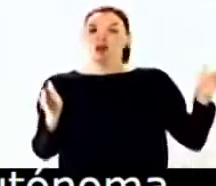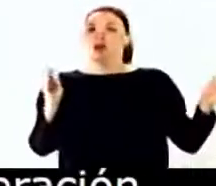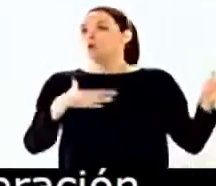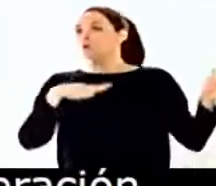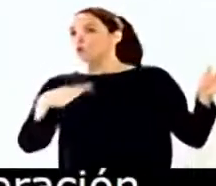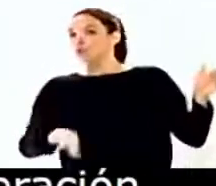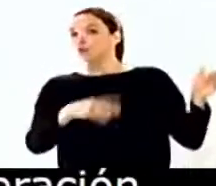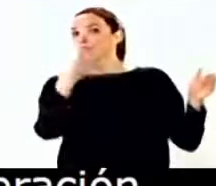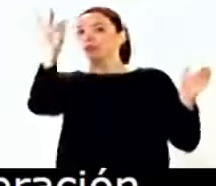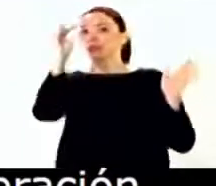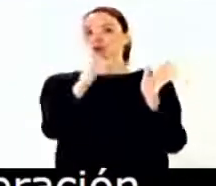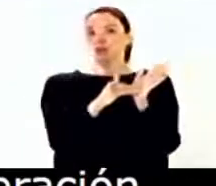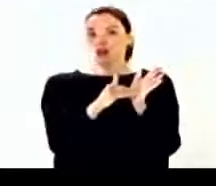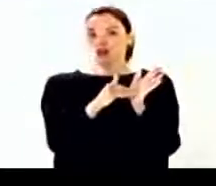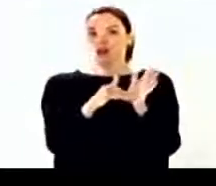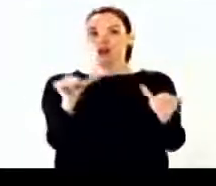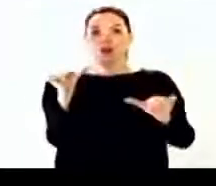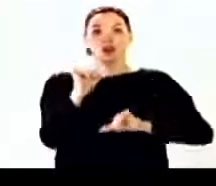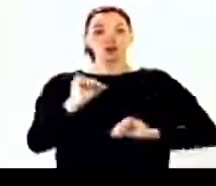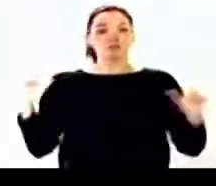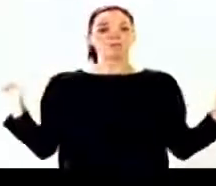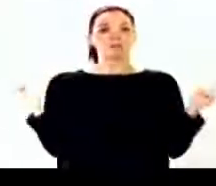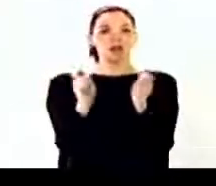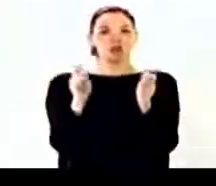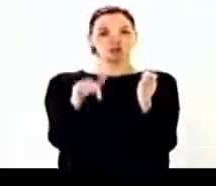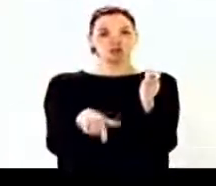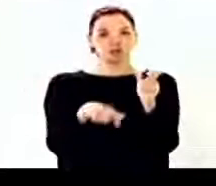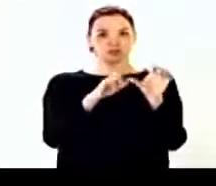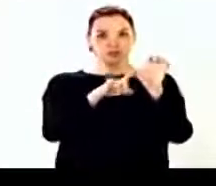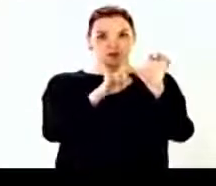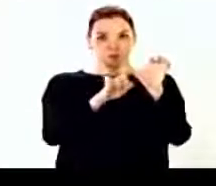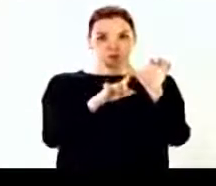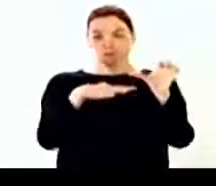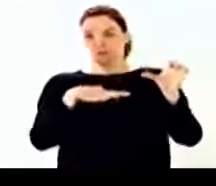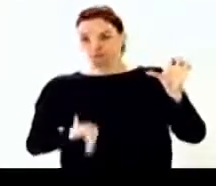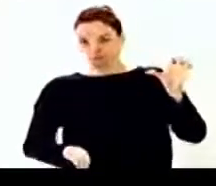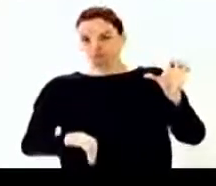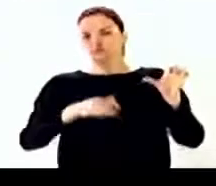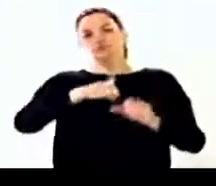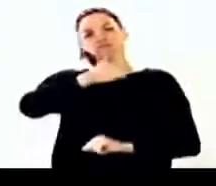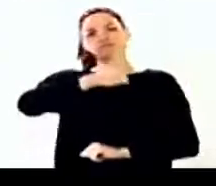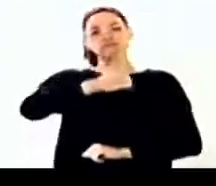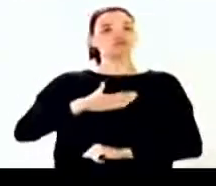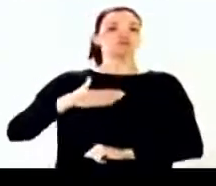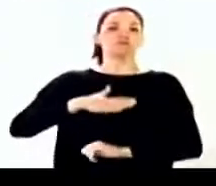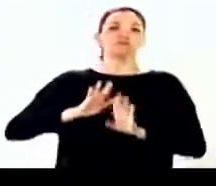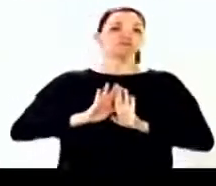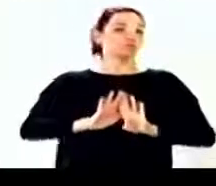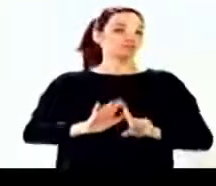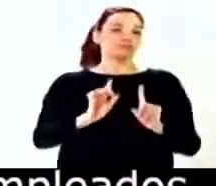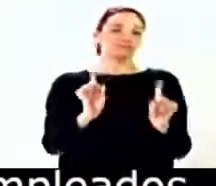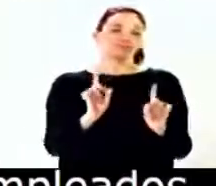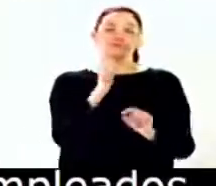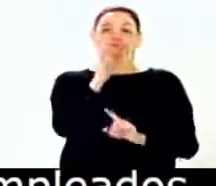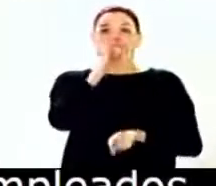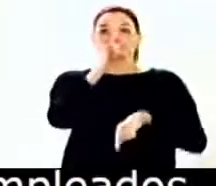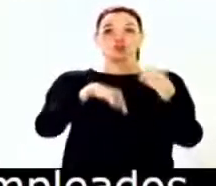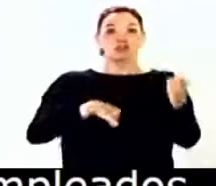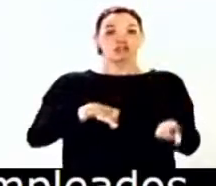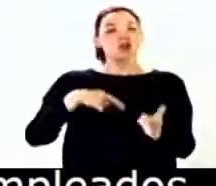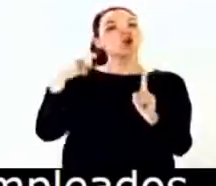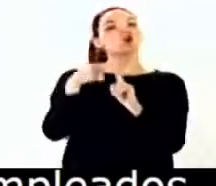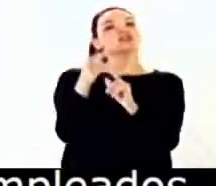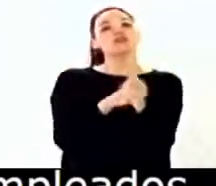20.000 desempleados menos en Extremadura, pero que no nos vamos a conformar en el año 2022 porque el objetivo prioritario va a